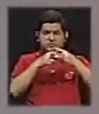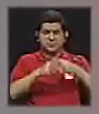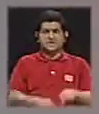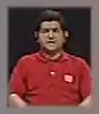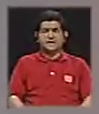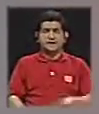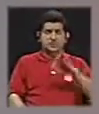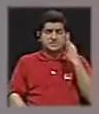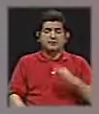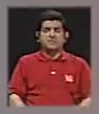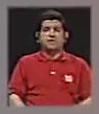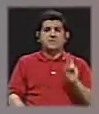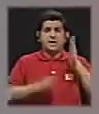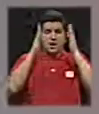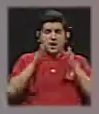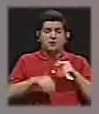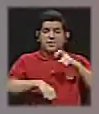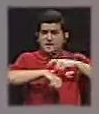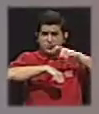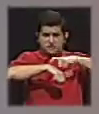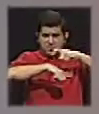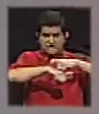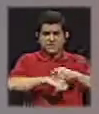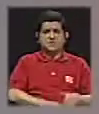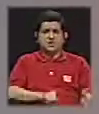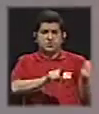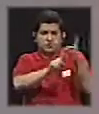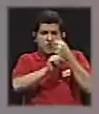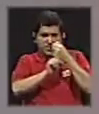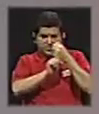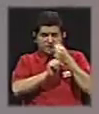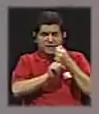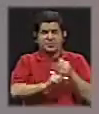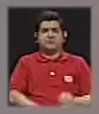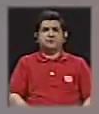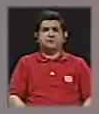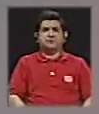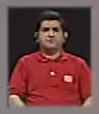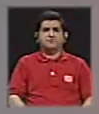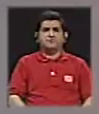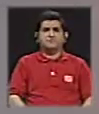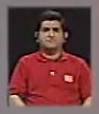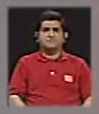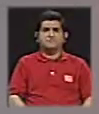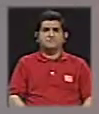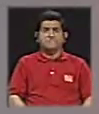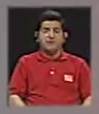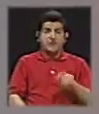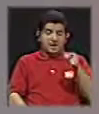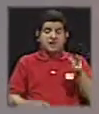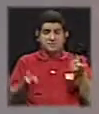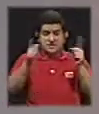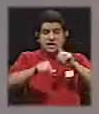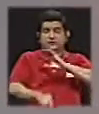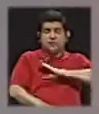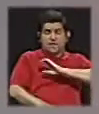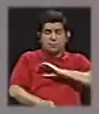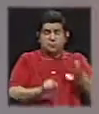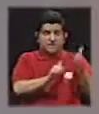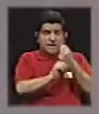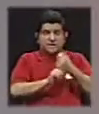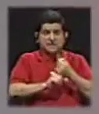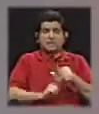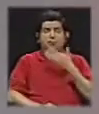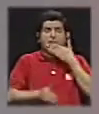nuestros compañeros en esa época detenidos por parte de la fuerza pública. Entonces,